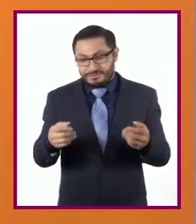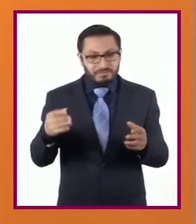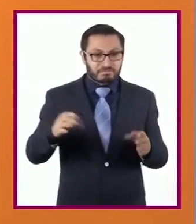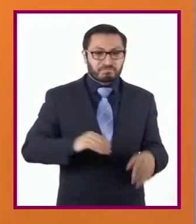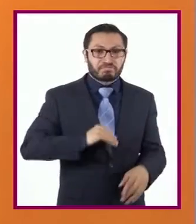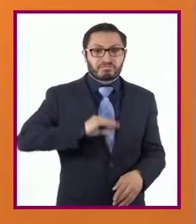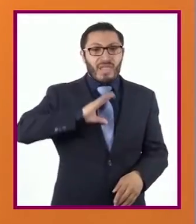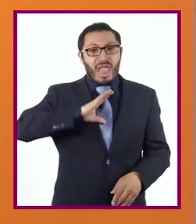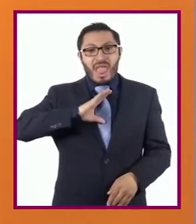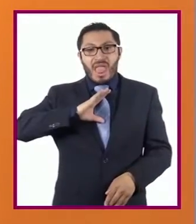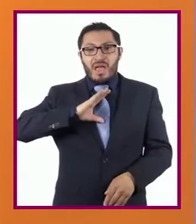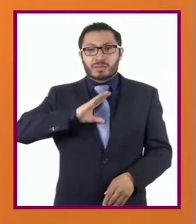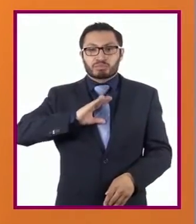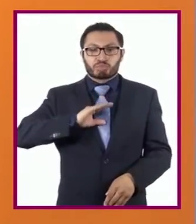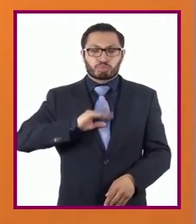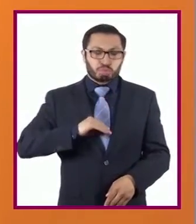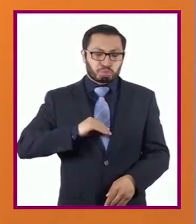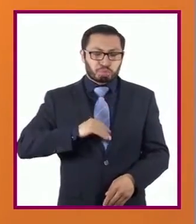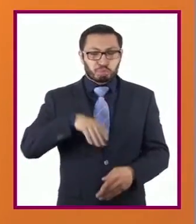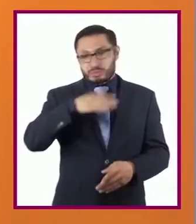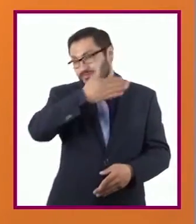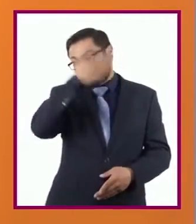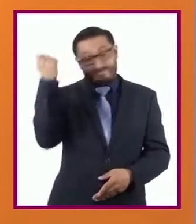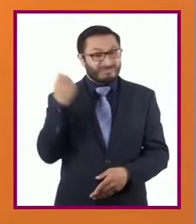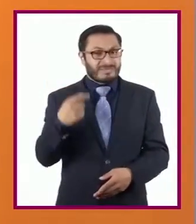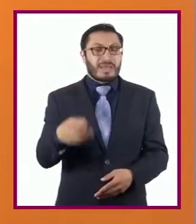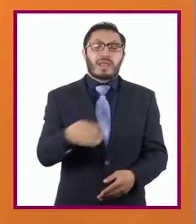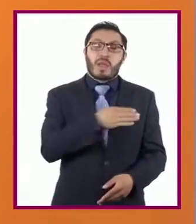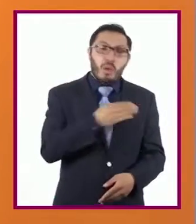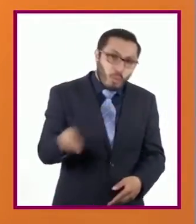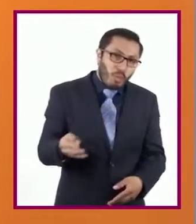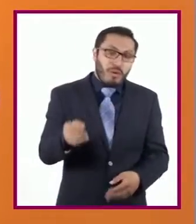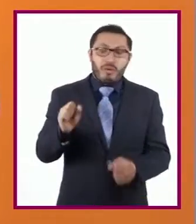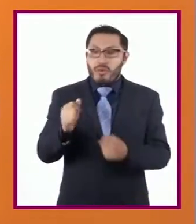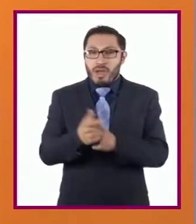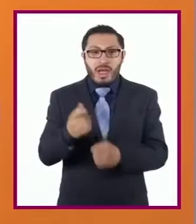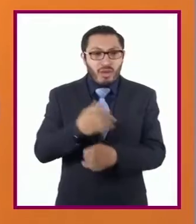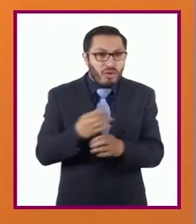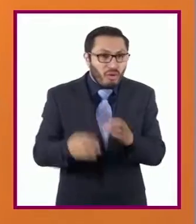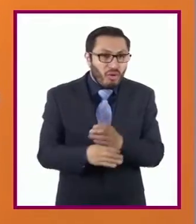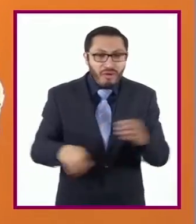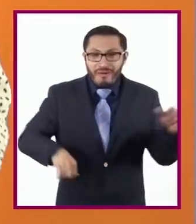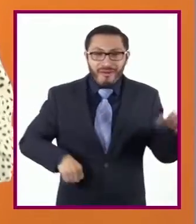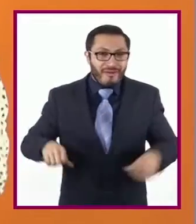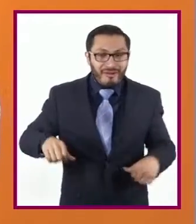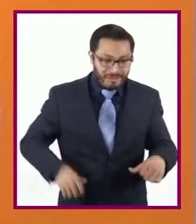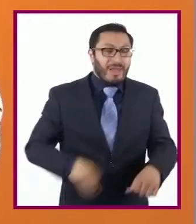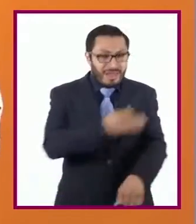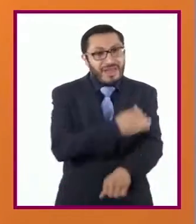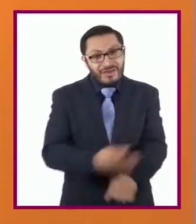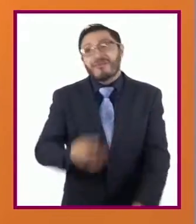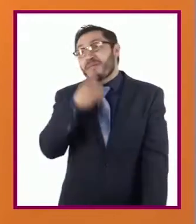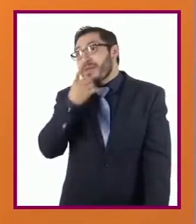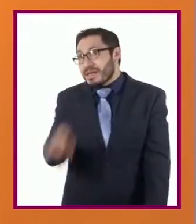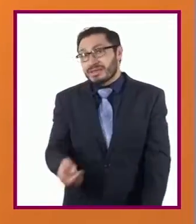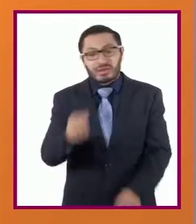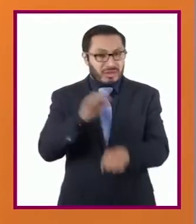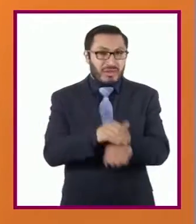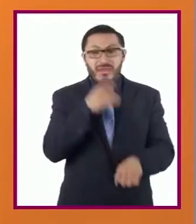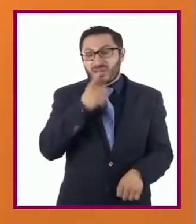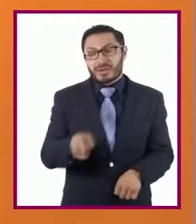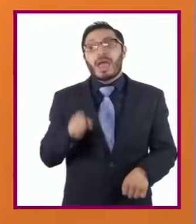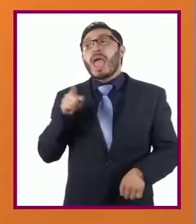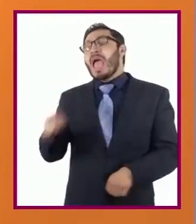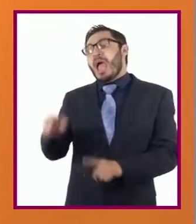autoestima no sabe que es muy bueno para determinada cosa y la familia se lo dice o los amigos se los dicen. Es que eres muy